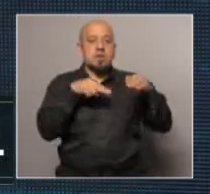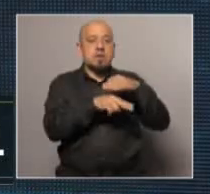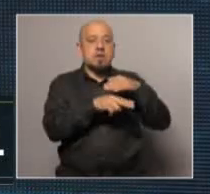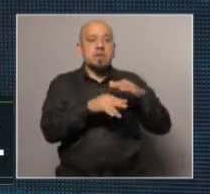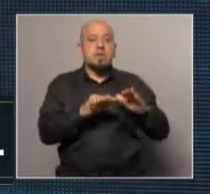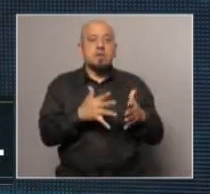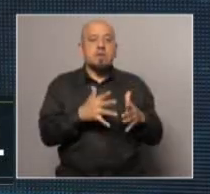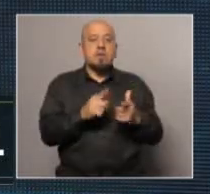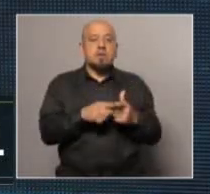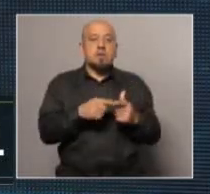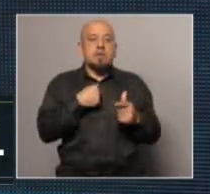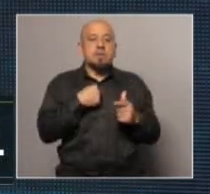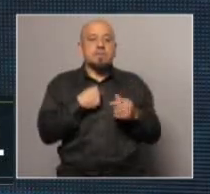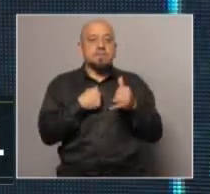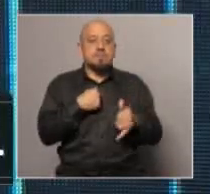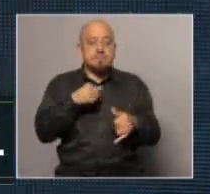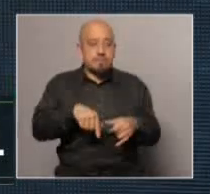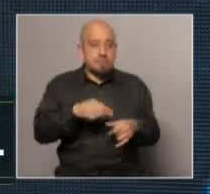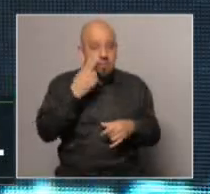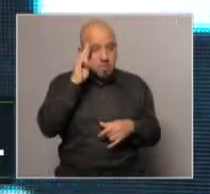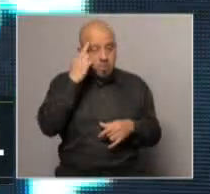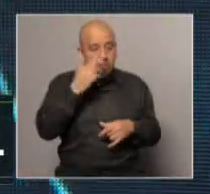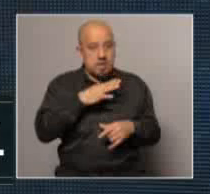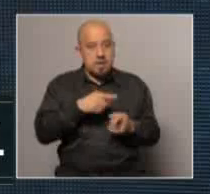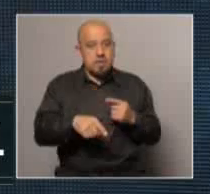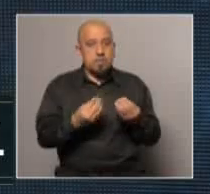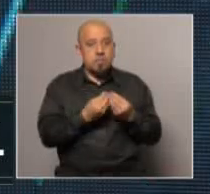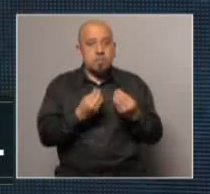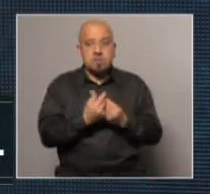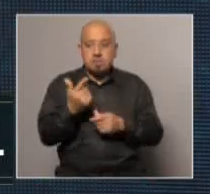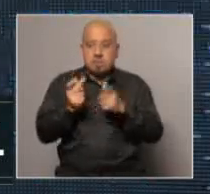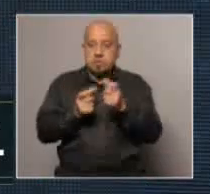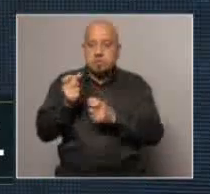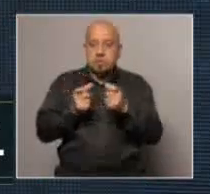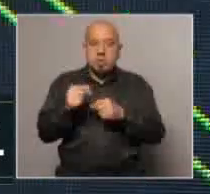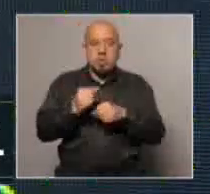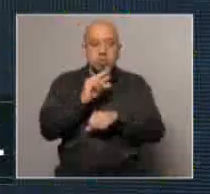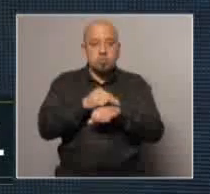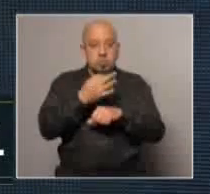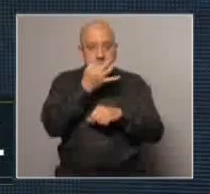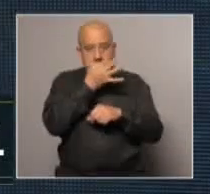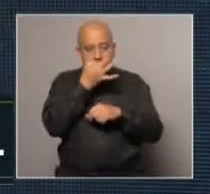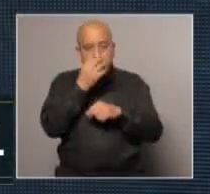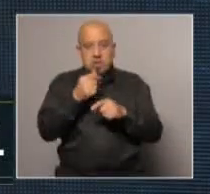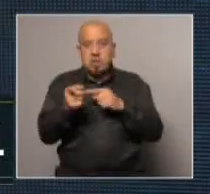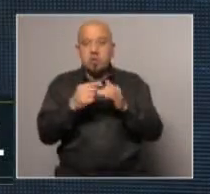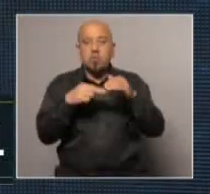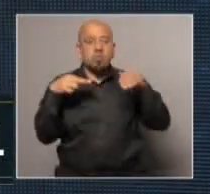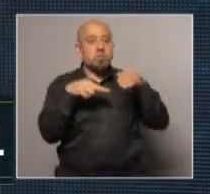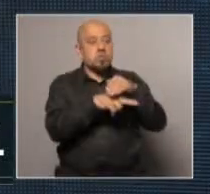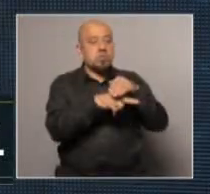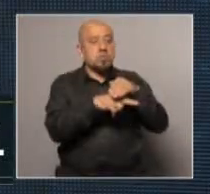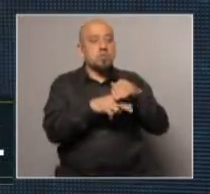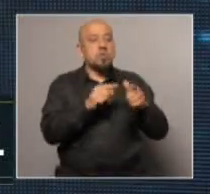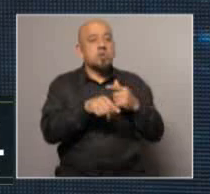De hecho, nosotros tenemos en el Uruguay muchos consumidores problemáticos internados compulsivamente